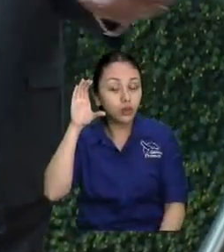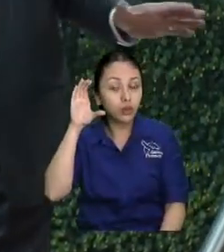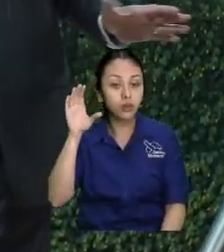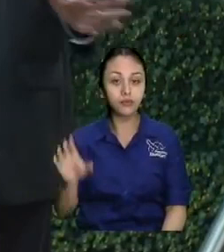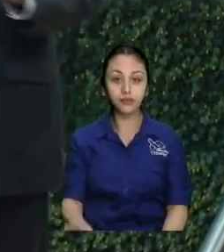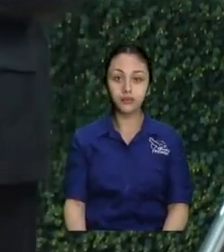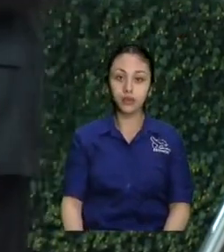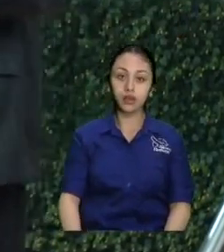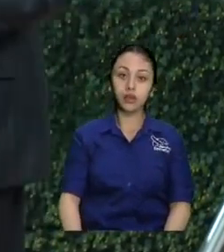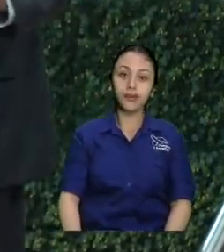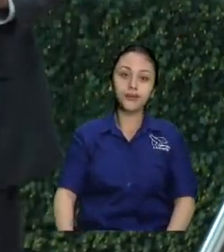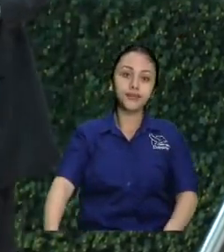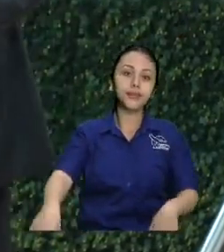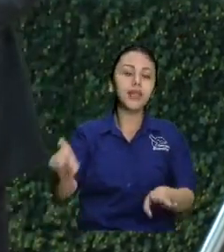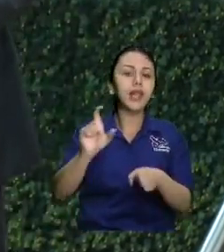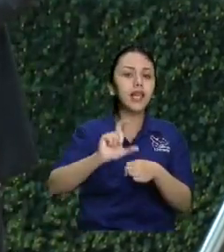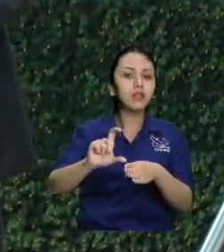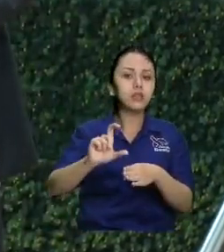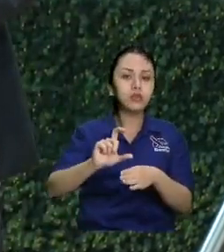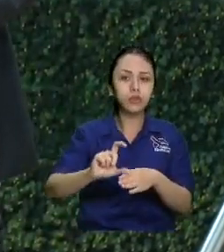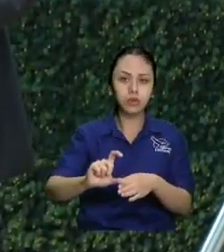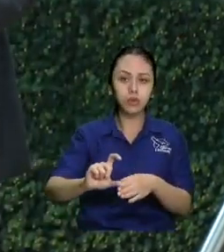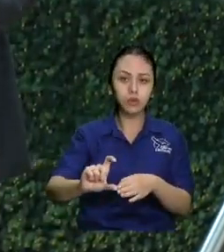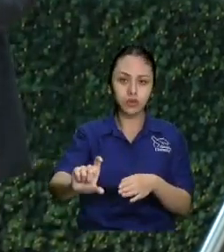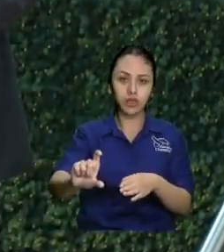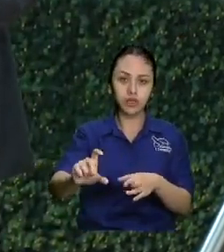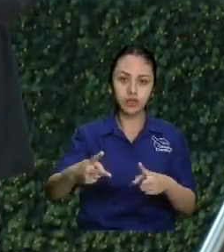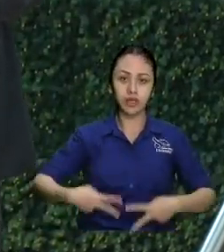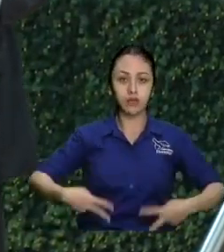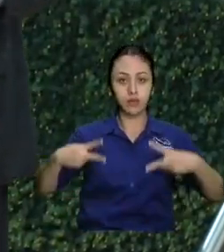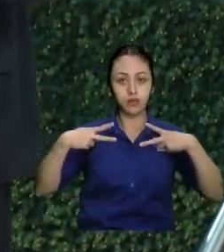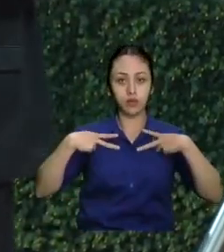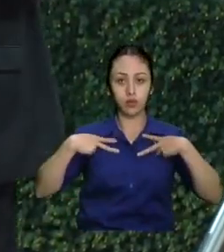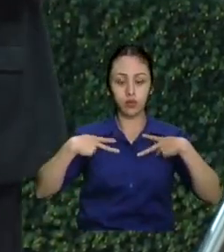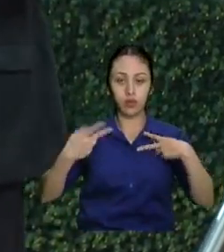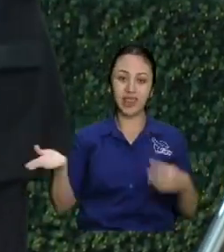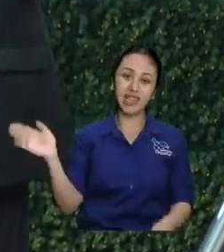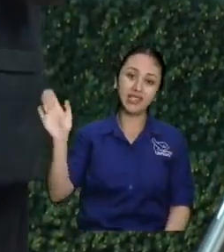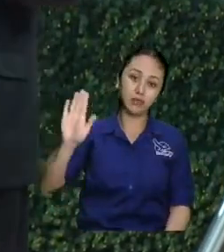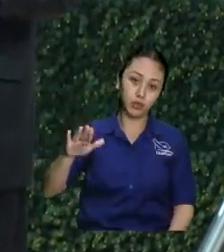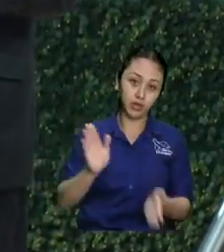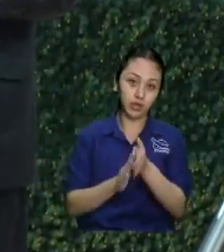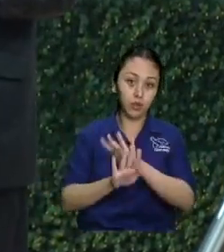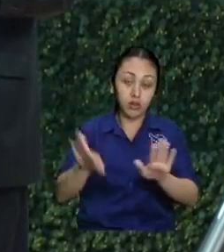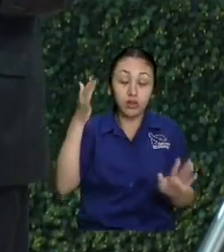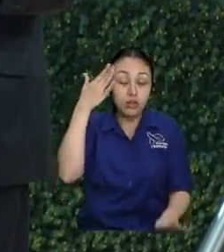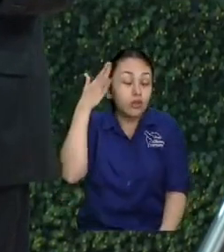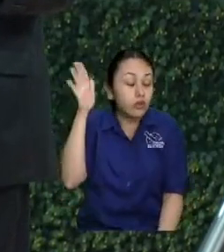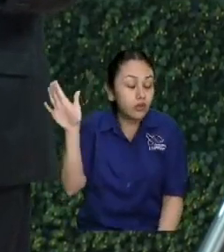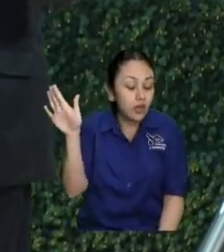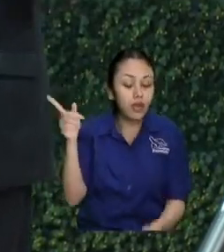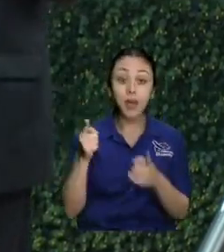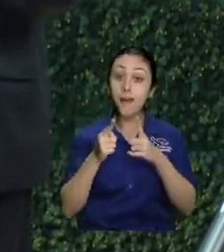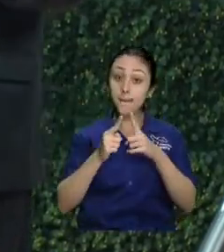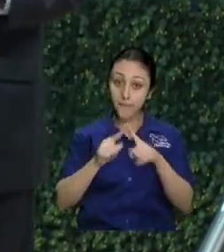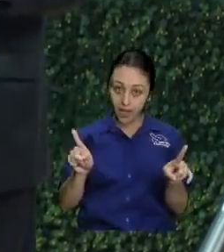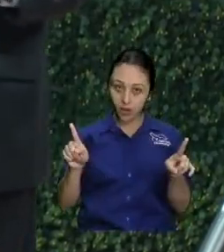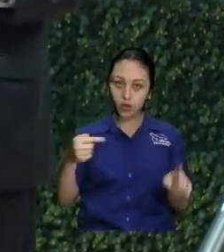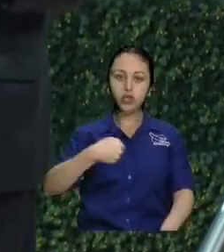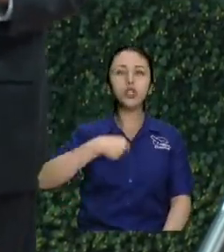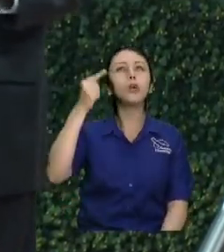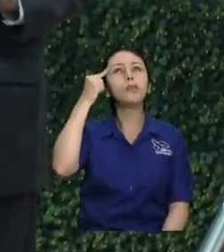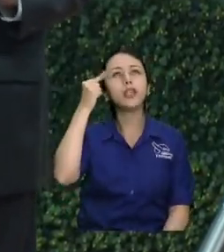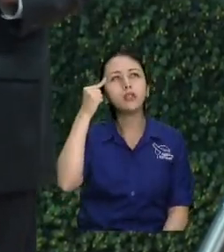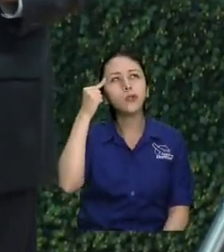muerto, eso sí, yo no me puedo meter las manos al fuego por él. Pero lo que yo pienso es, entonces,